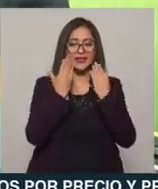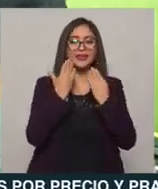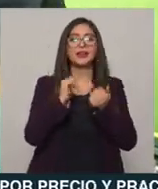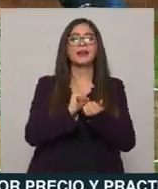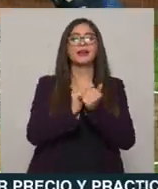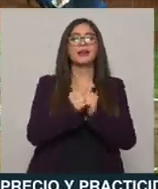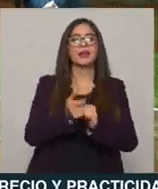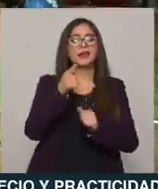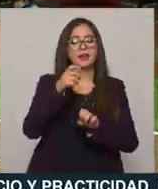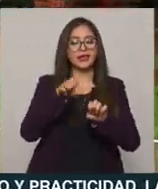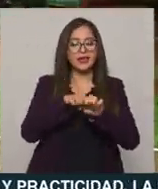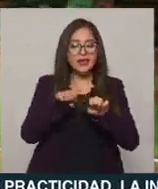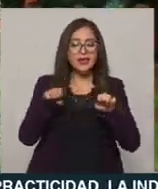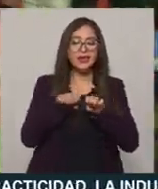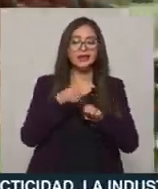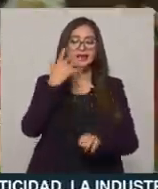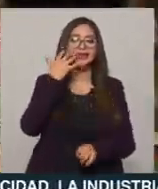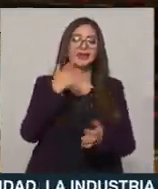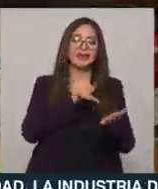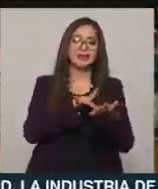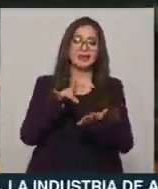hacer de los Tigres.